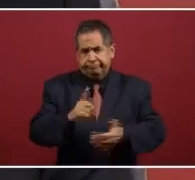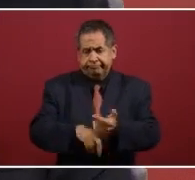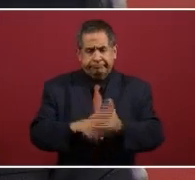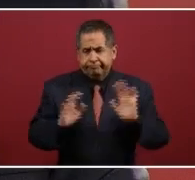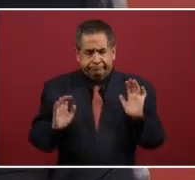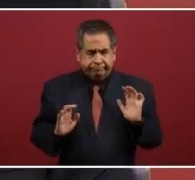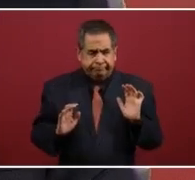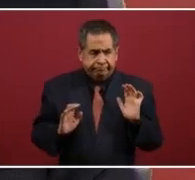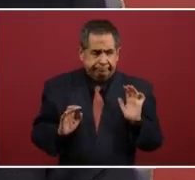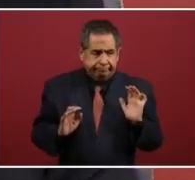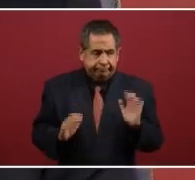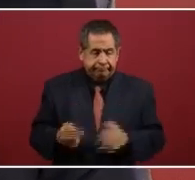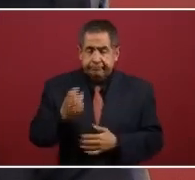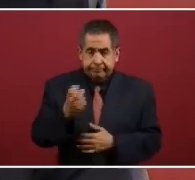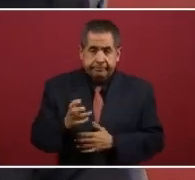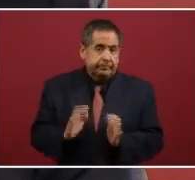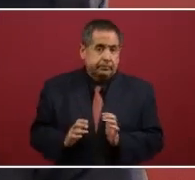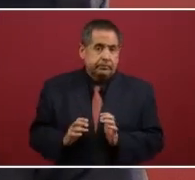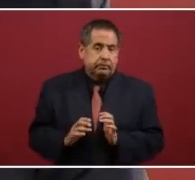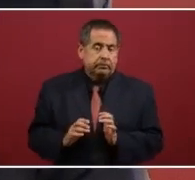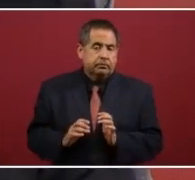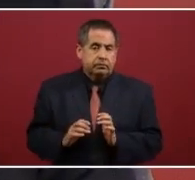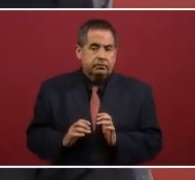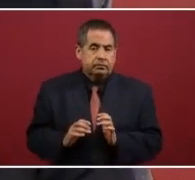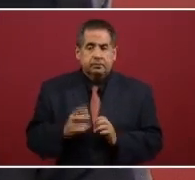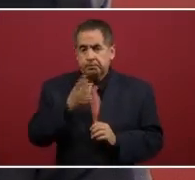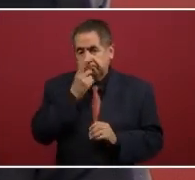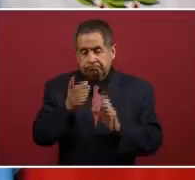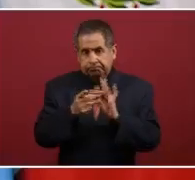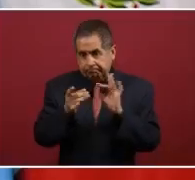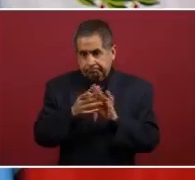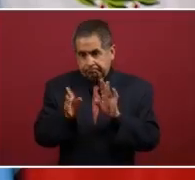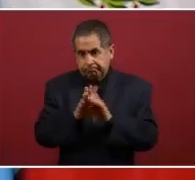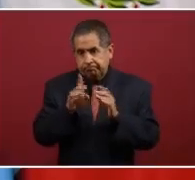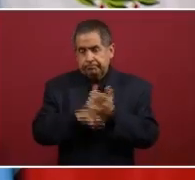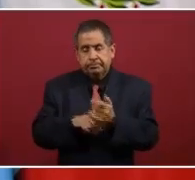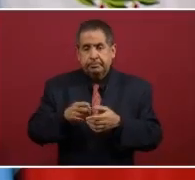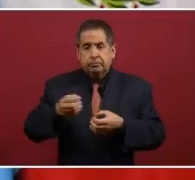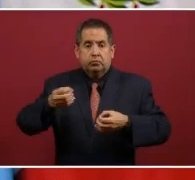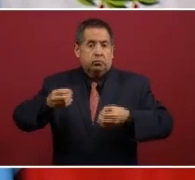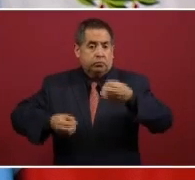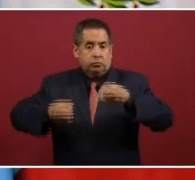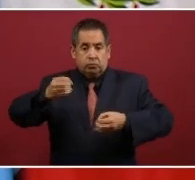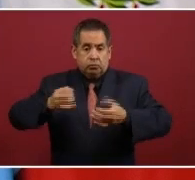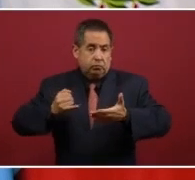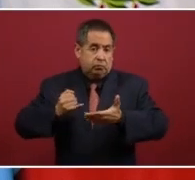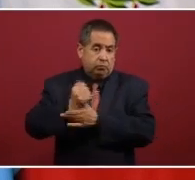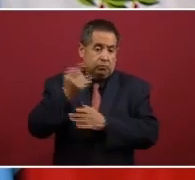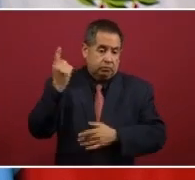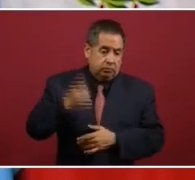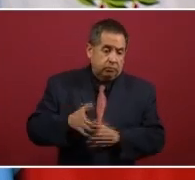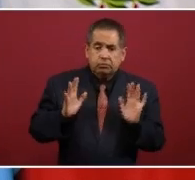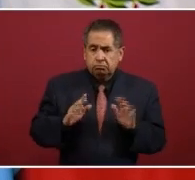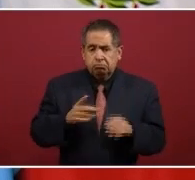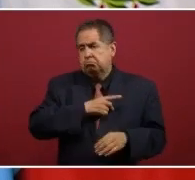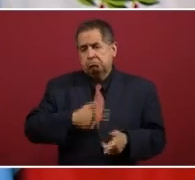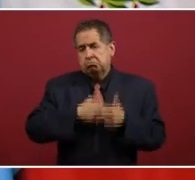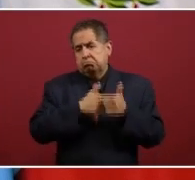en el caso de que así lo determinen los jueces. Es